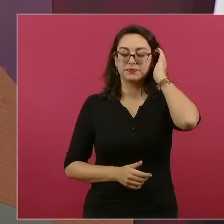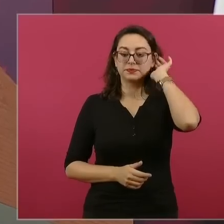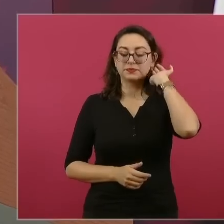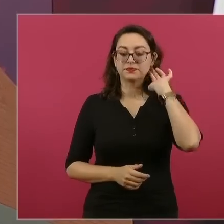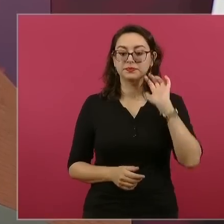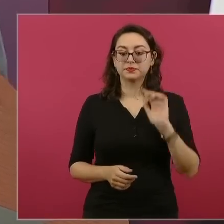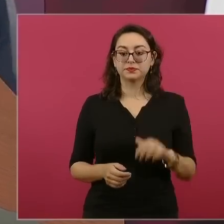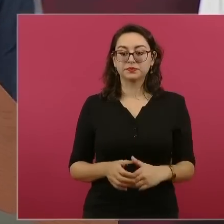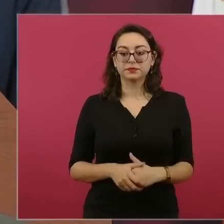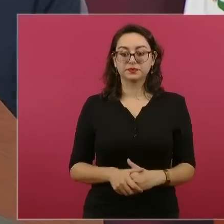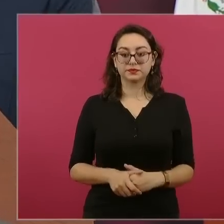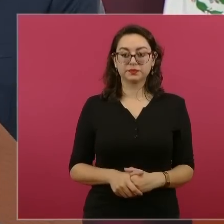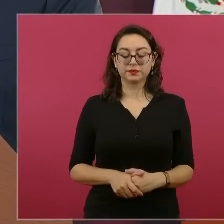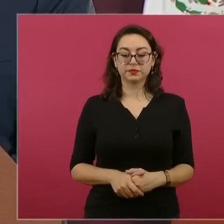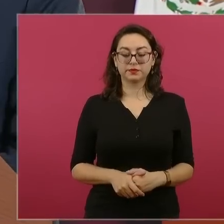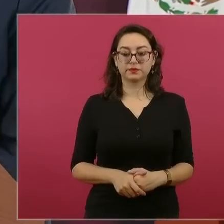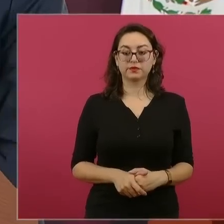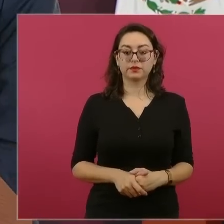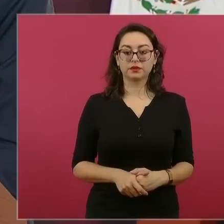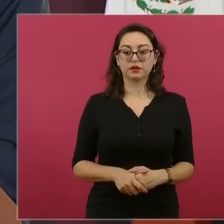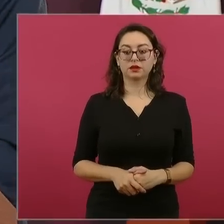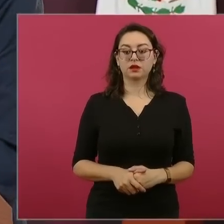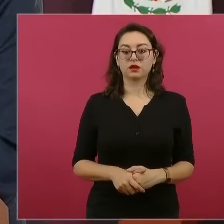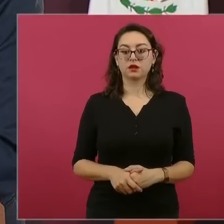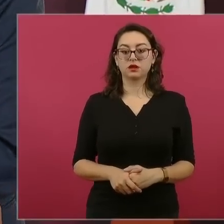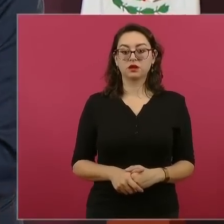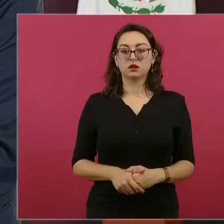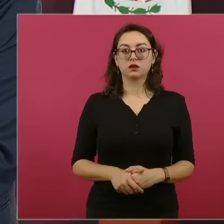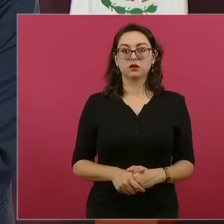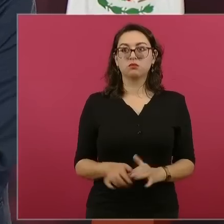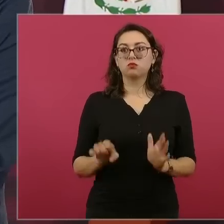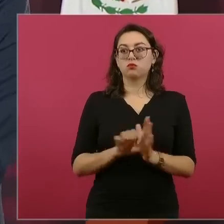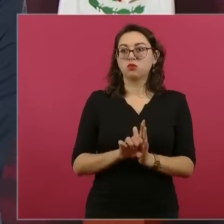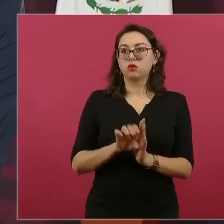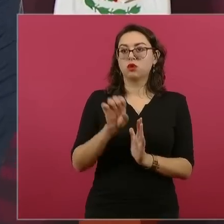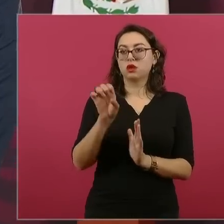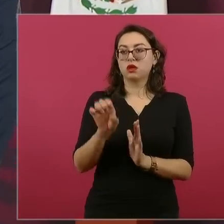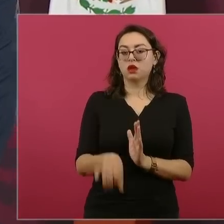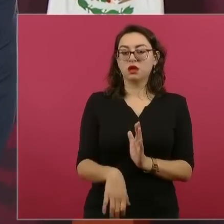En, por ejemplo, hay uno que me acuerde,